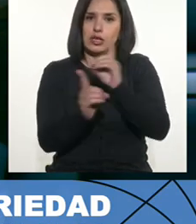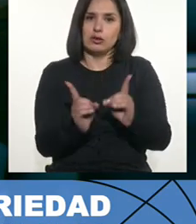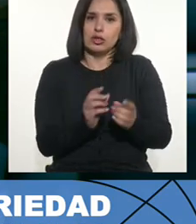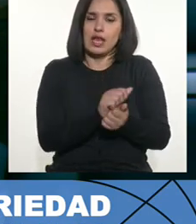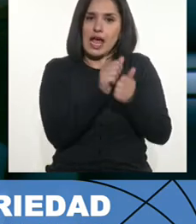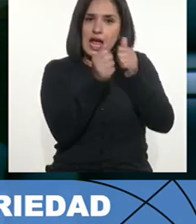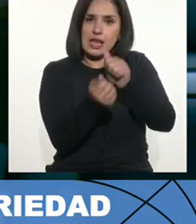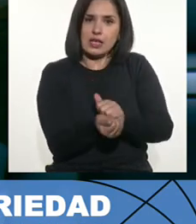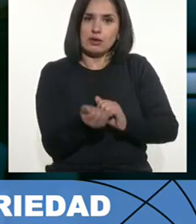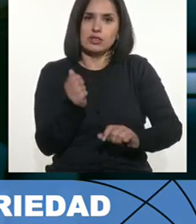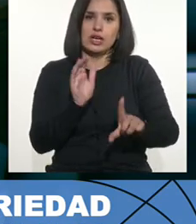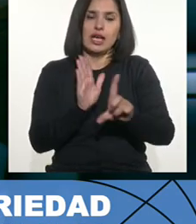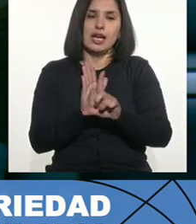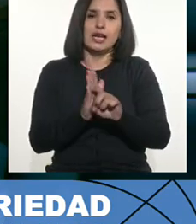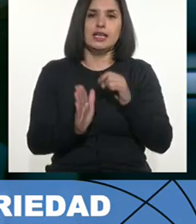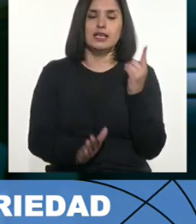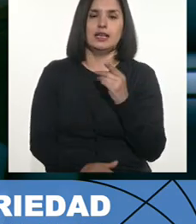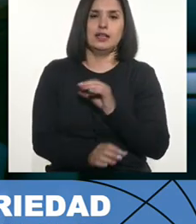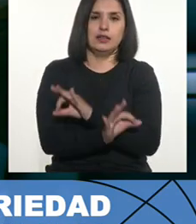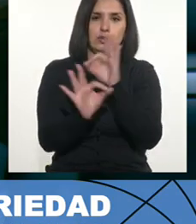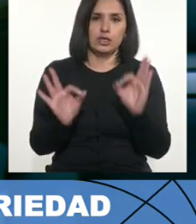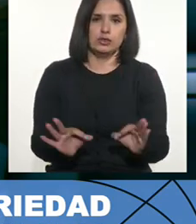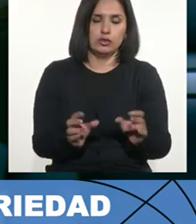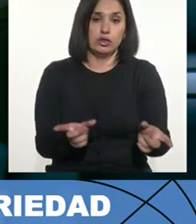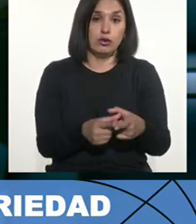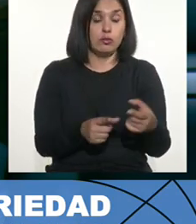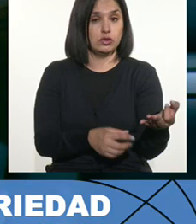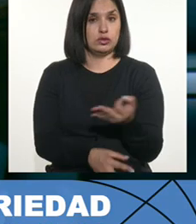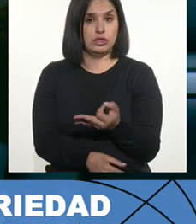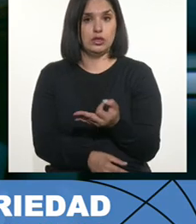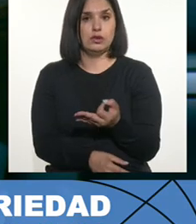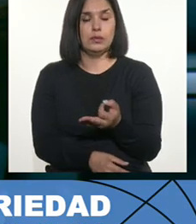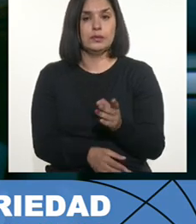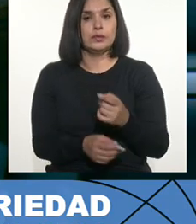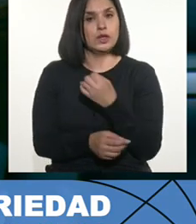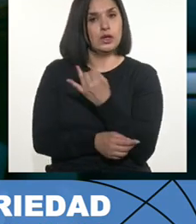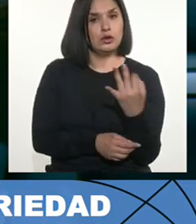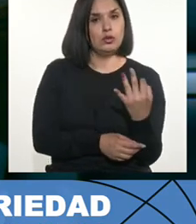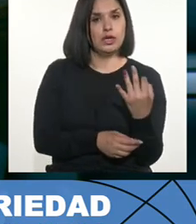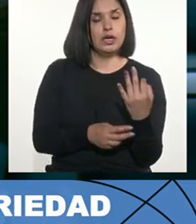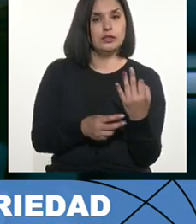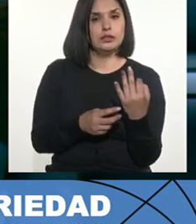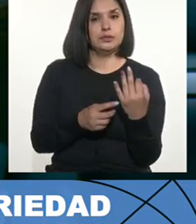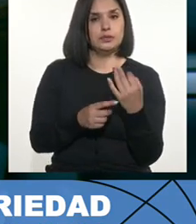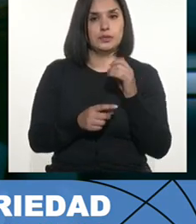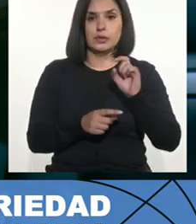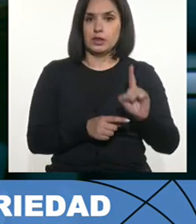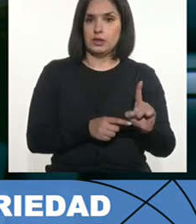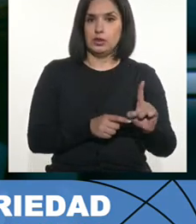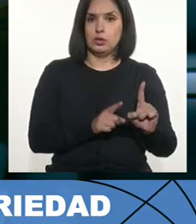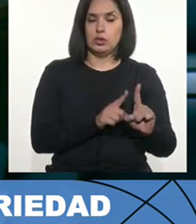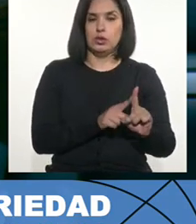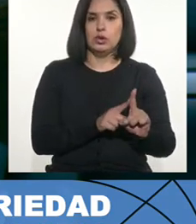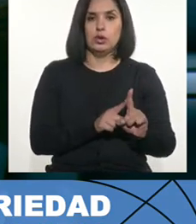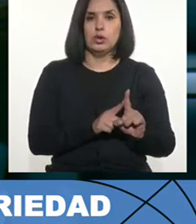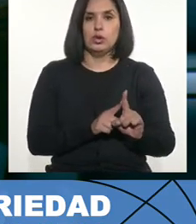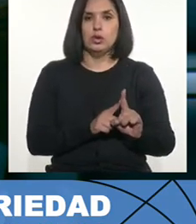general de educación la comisión determinó que los numerales del 1